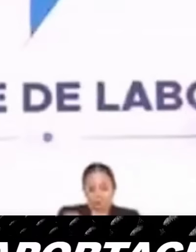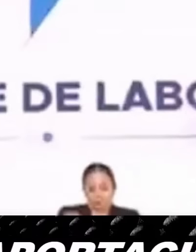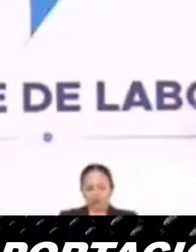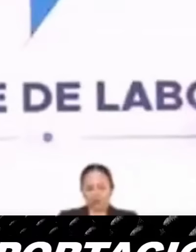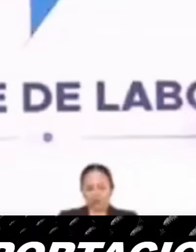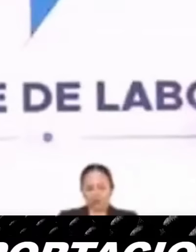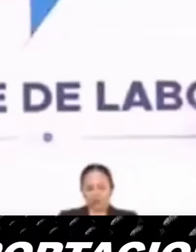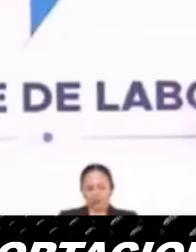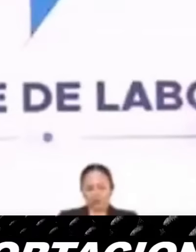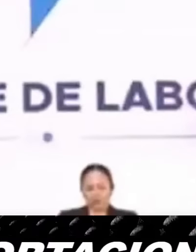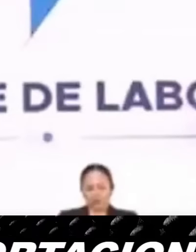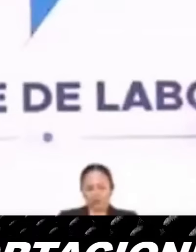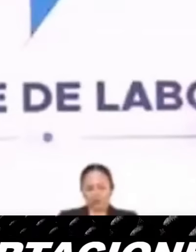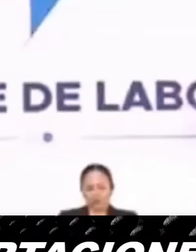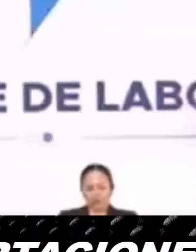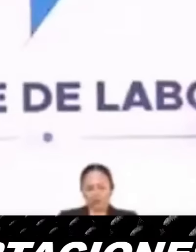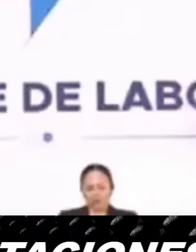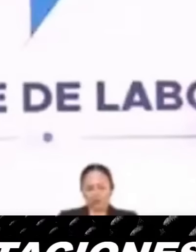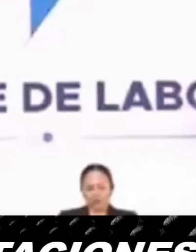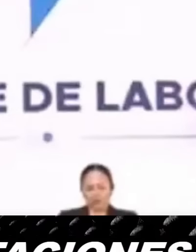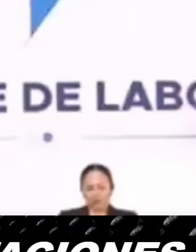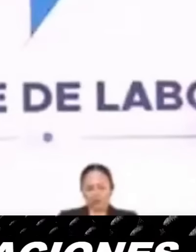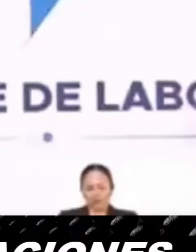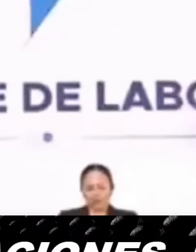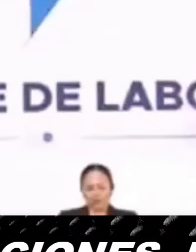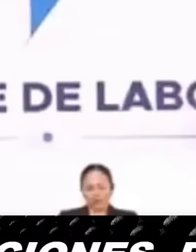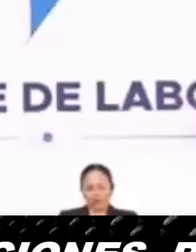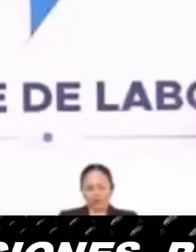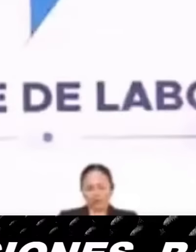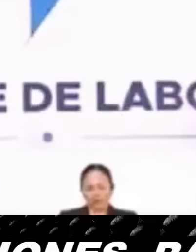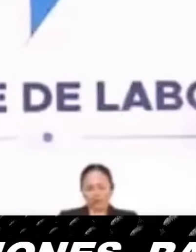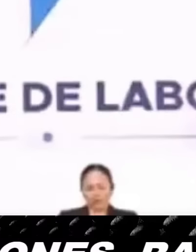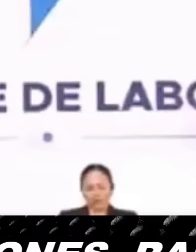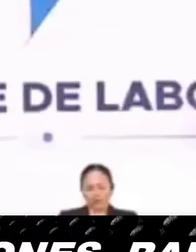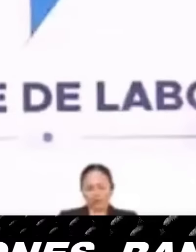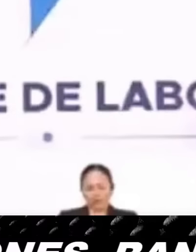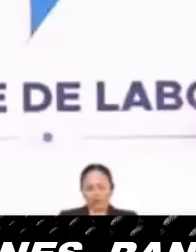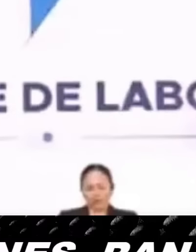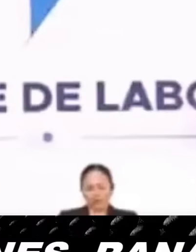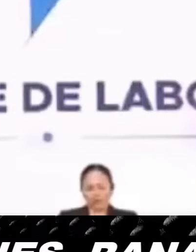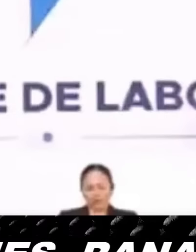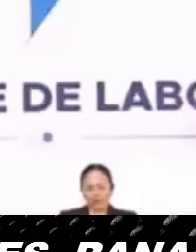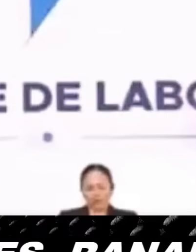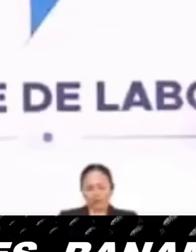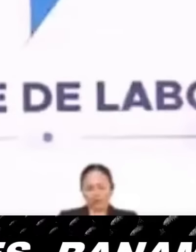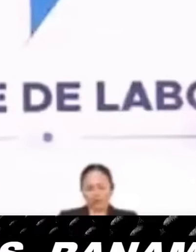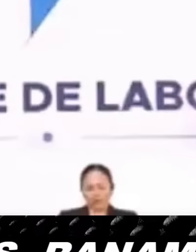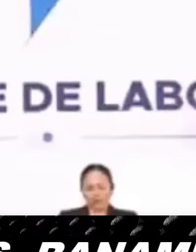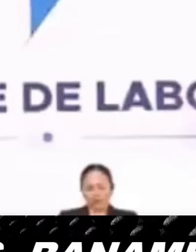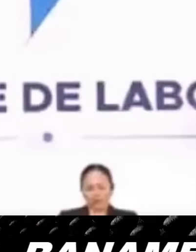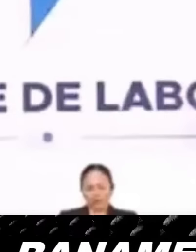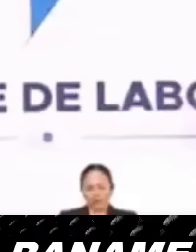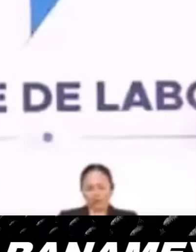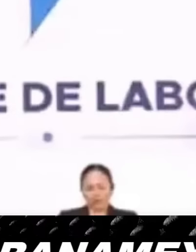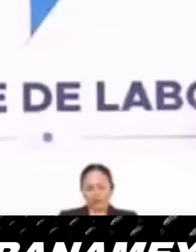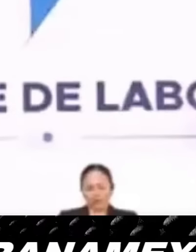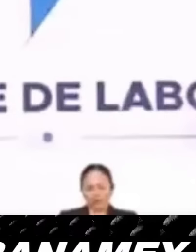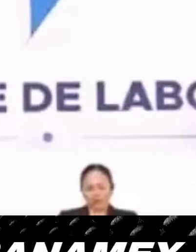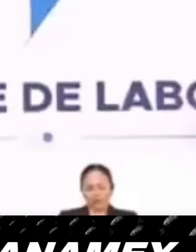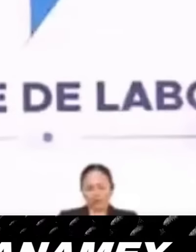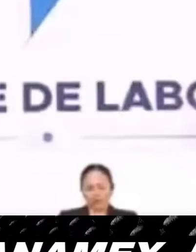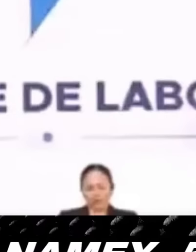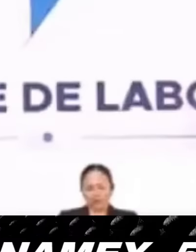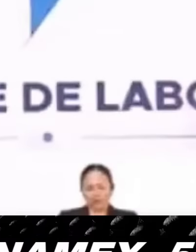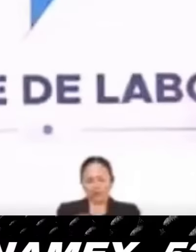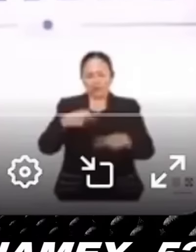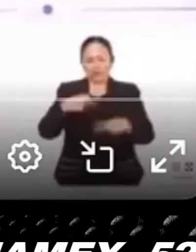que se siguen escondiendo, o qué digo escondiendo, siguen consumiendo en restaurantes caros, como ahí no sé si vieron a la Sandra